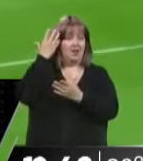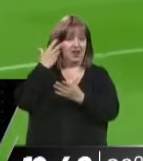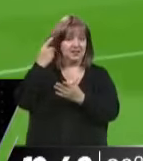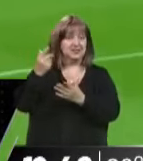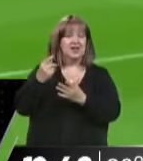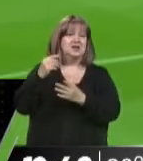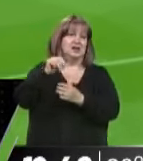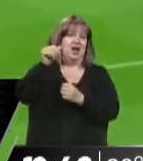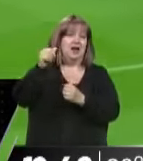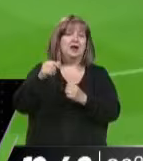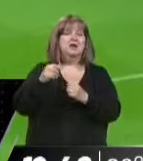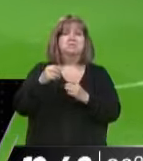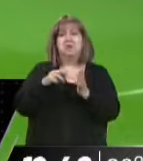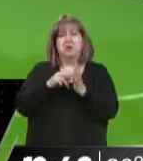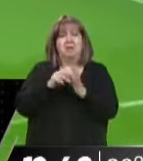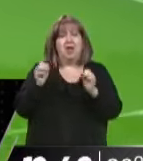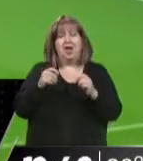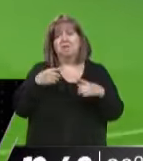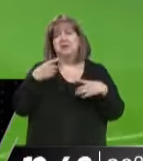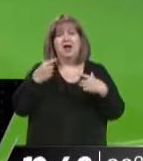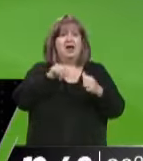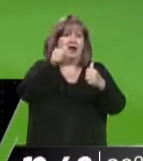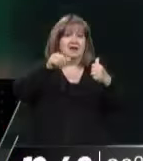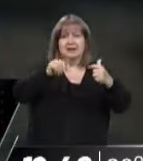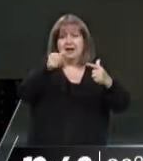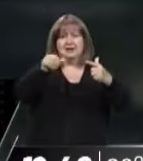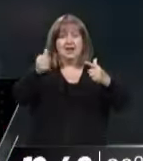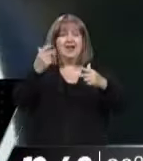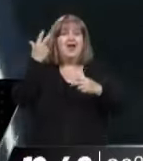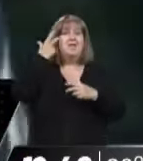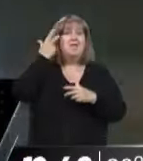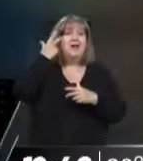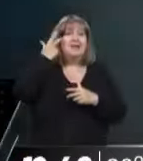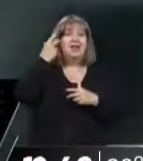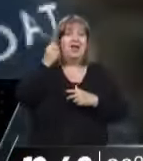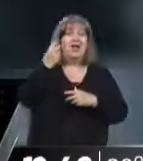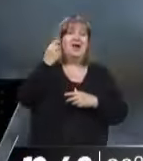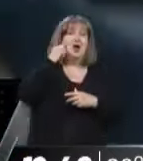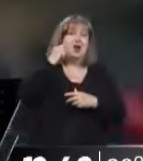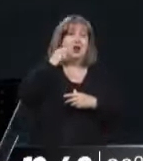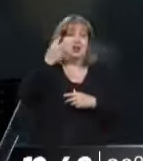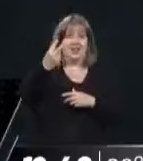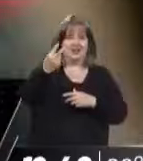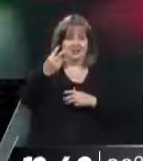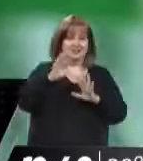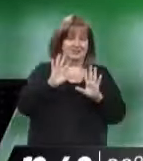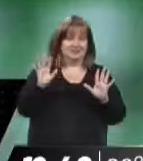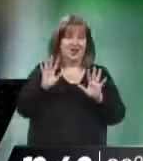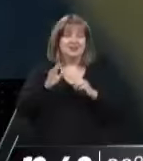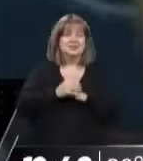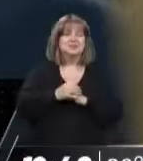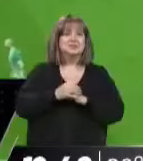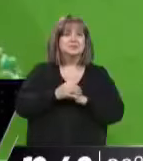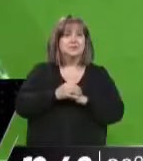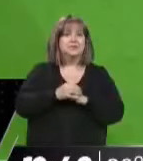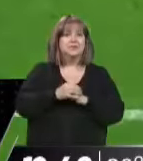que ha ganado, insisto, sin problemas, sin soles altos. Y el detalle es que Messi marcó 2 goles. Y esa asistencia a Neymar que estoy viendo ahí. Muy